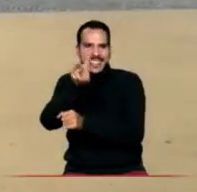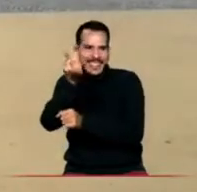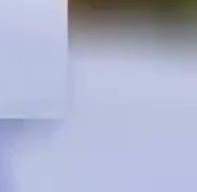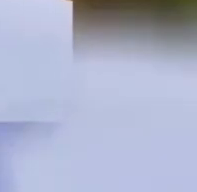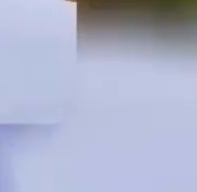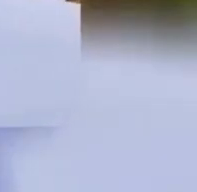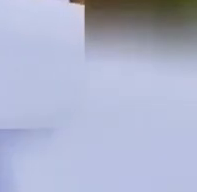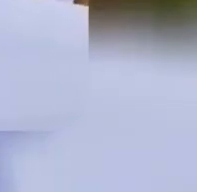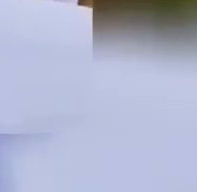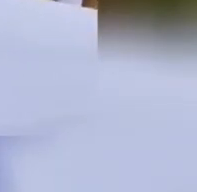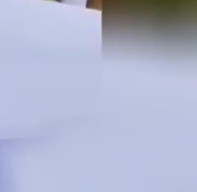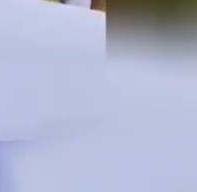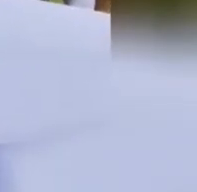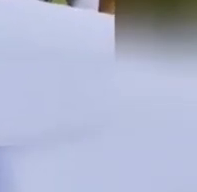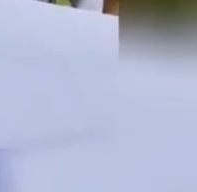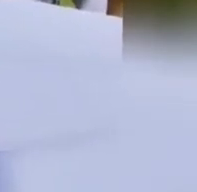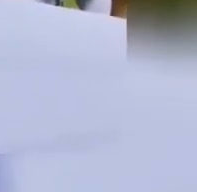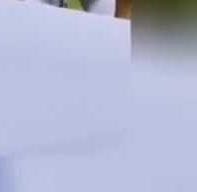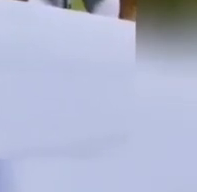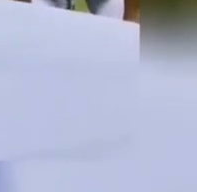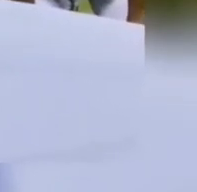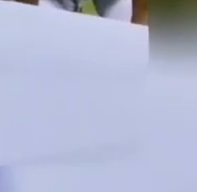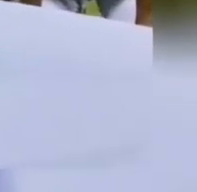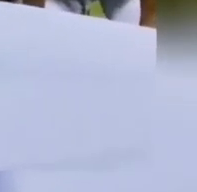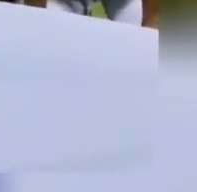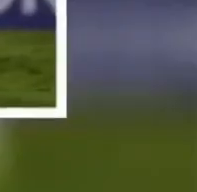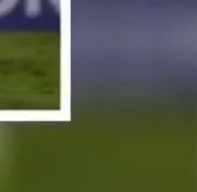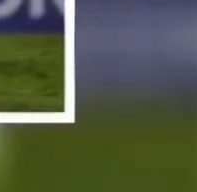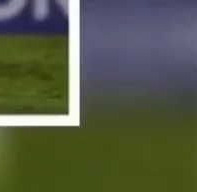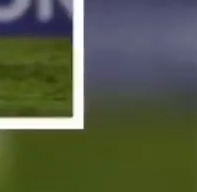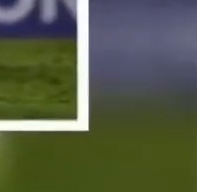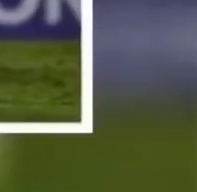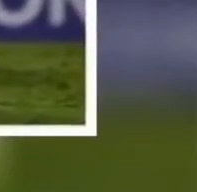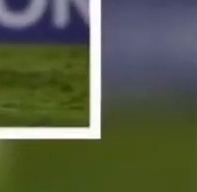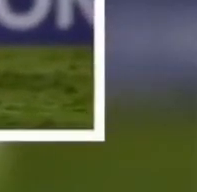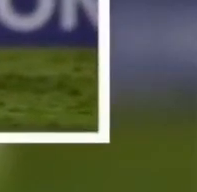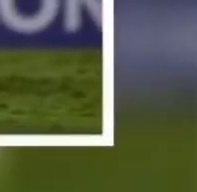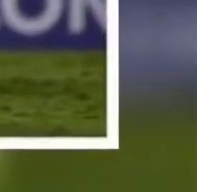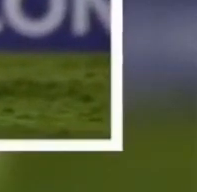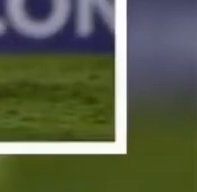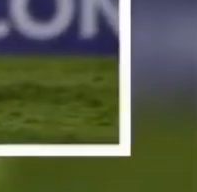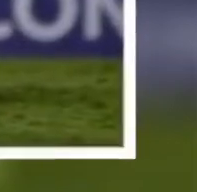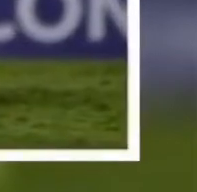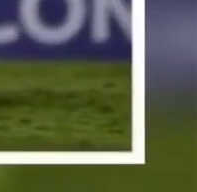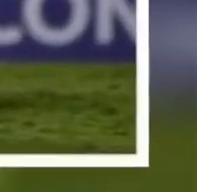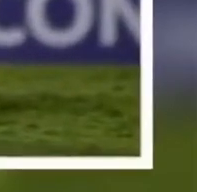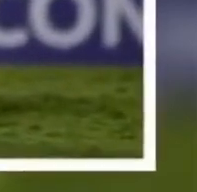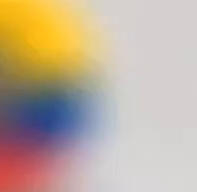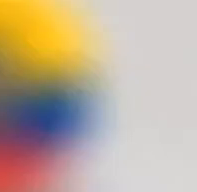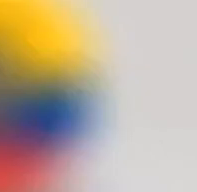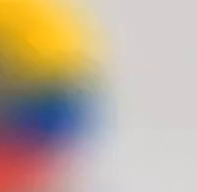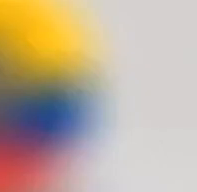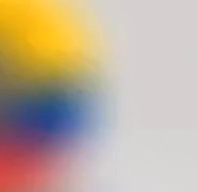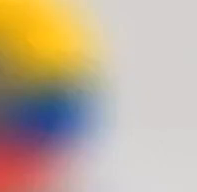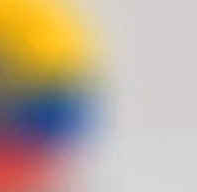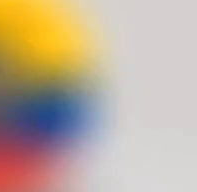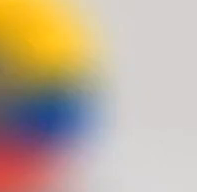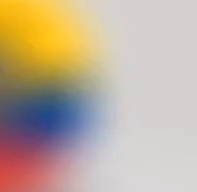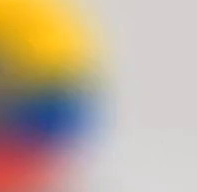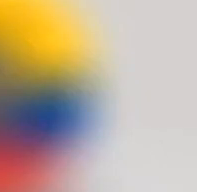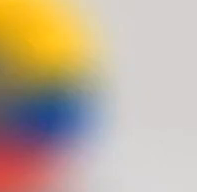clasificó al campeonato del mundo tras superar a la selección de Ecuador 4-2. Las